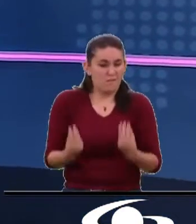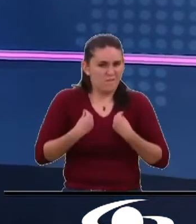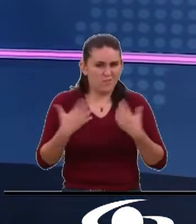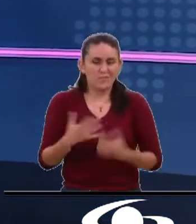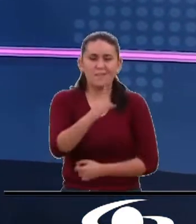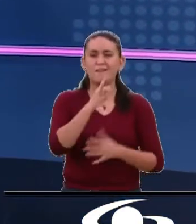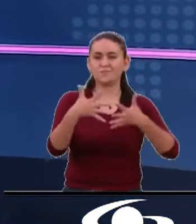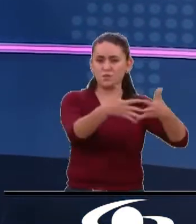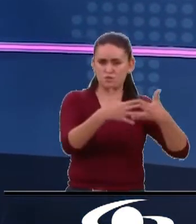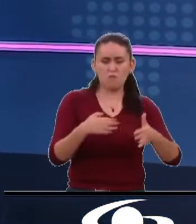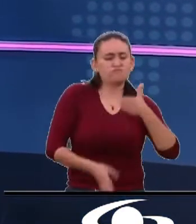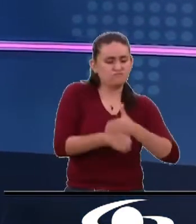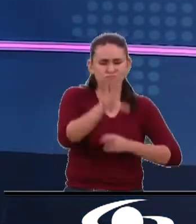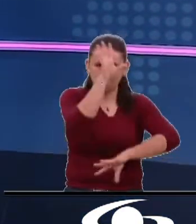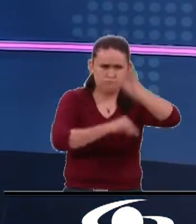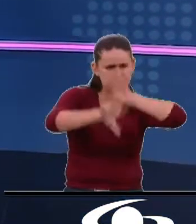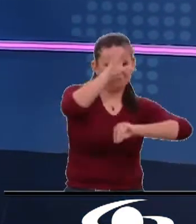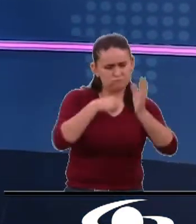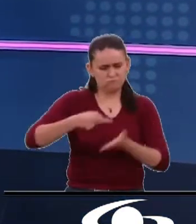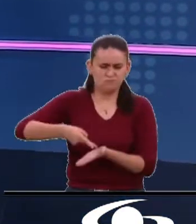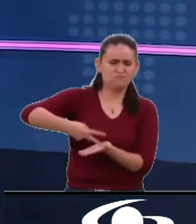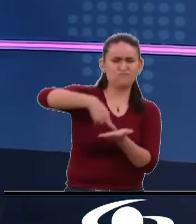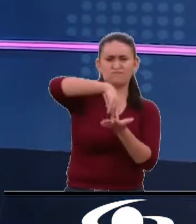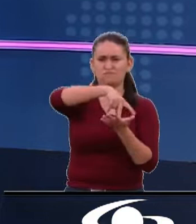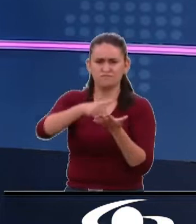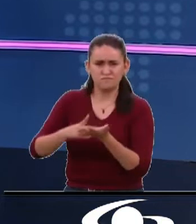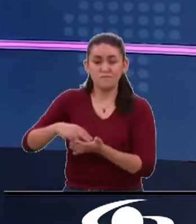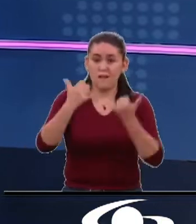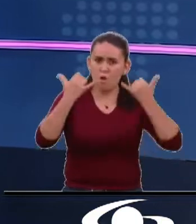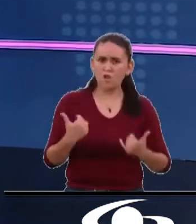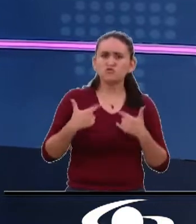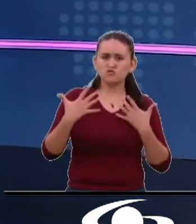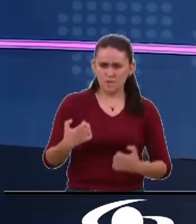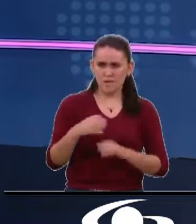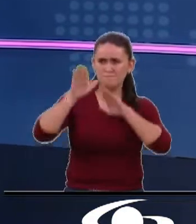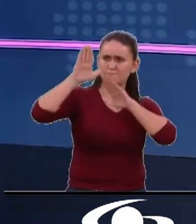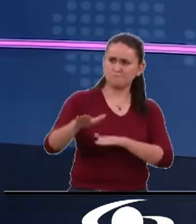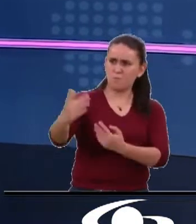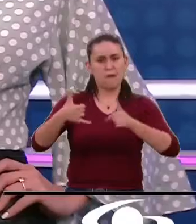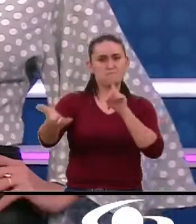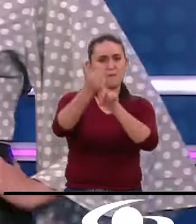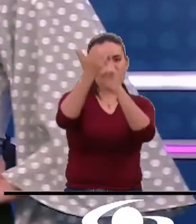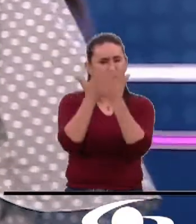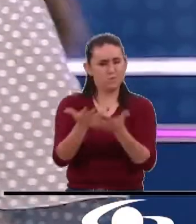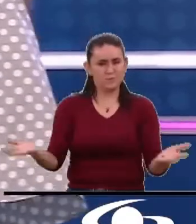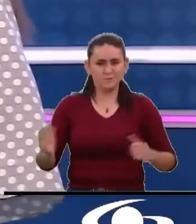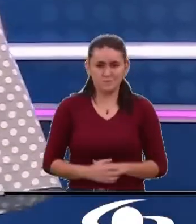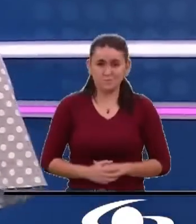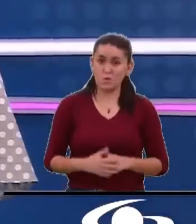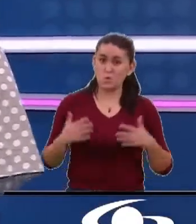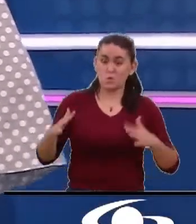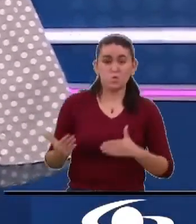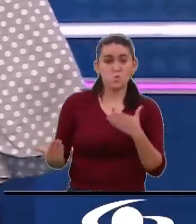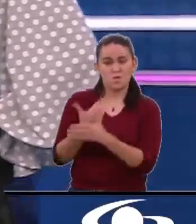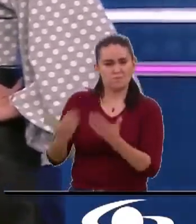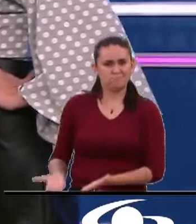Estados Unidos, donde sigue formándose en su disciplina y desde ya se perfila como un gran representante del ballet colombiano. Y el